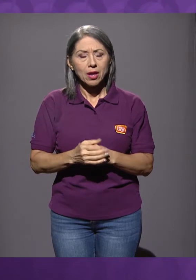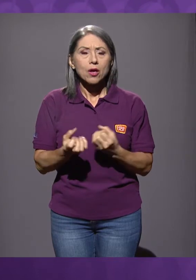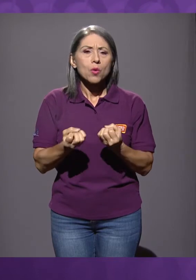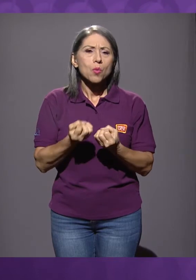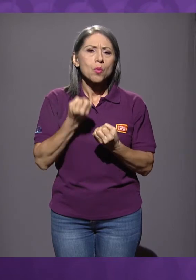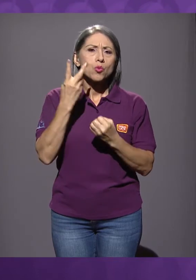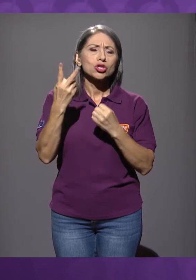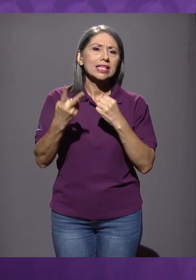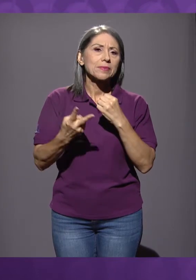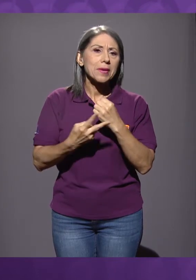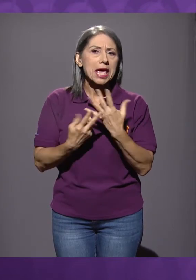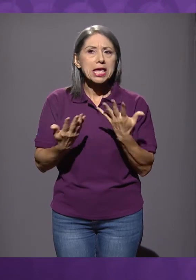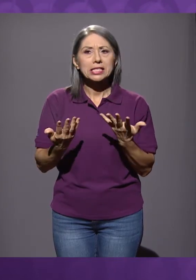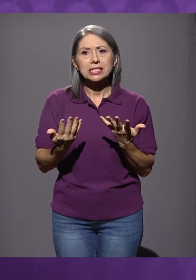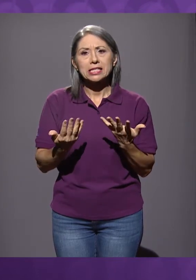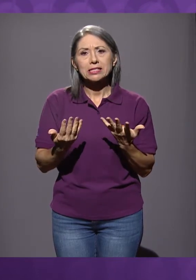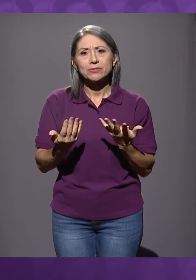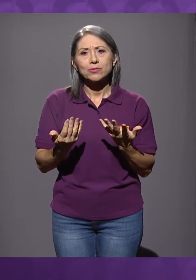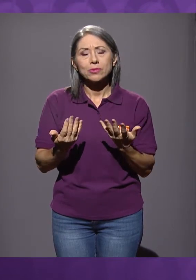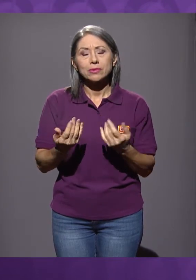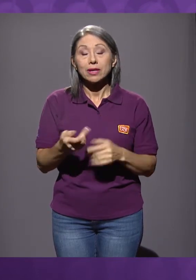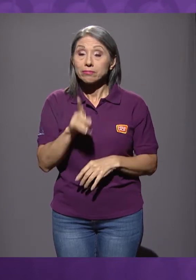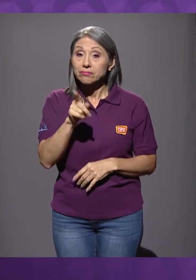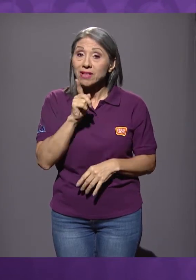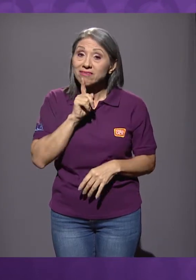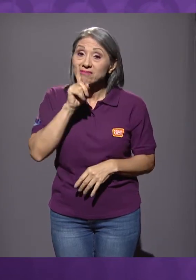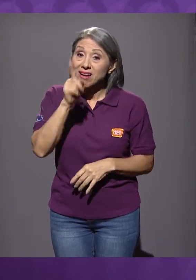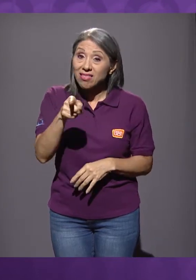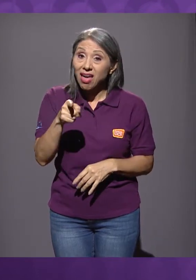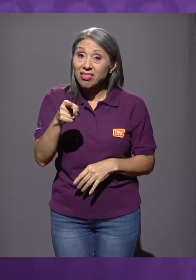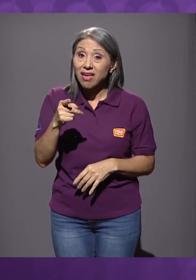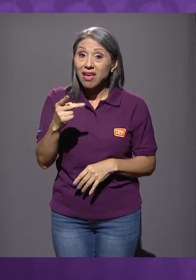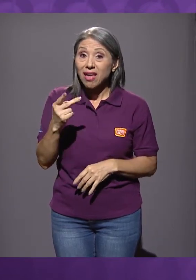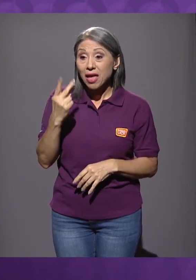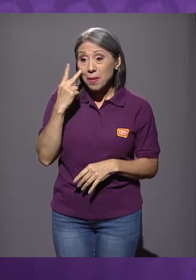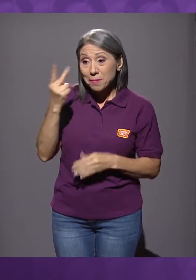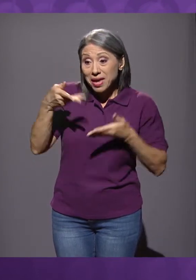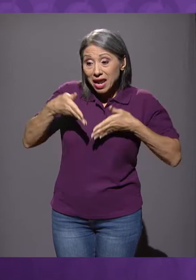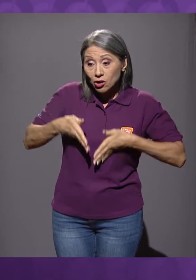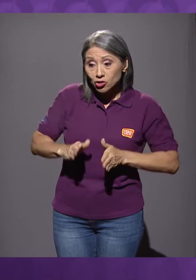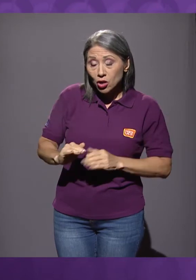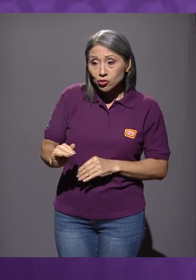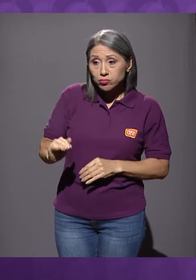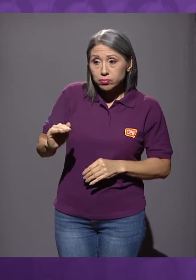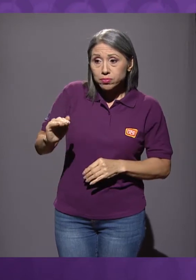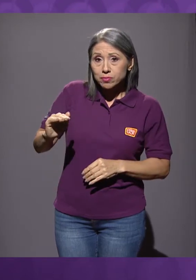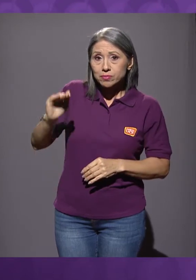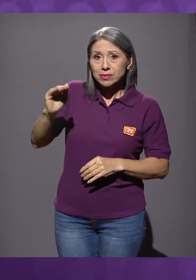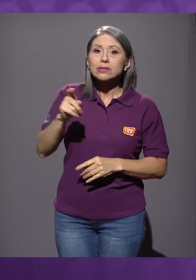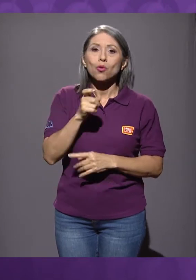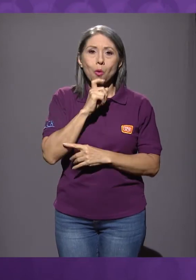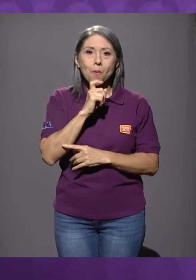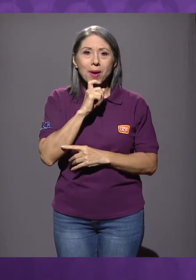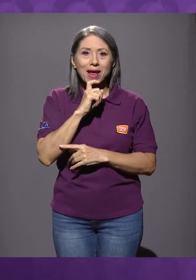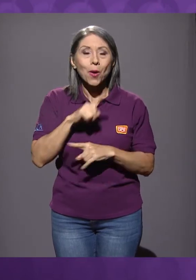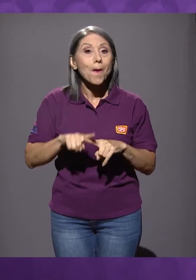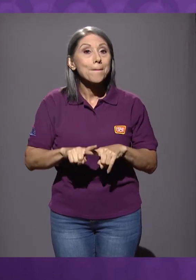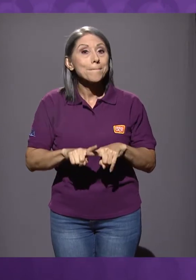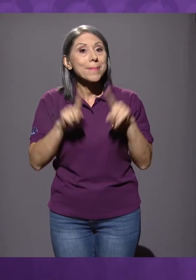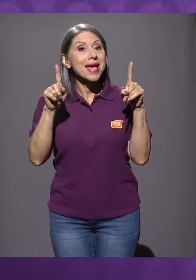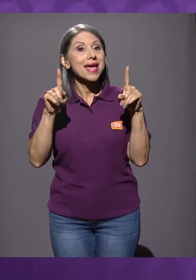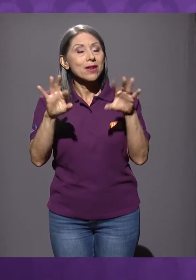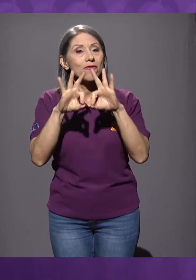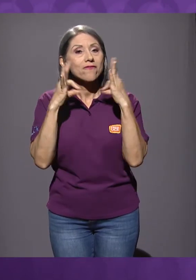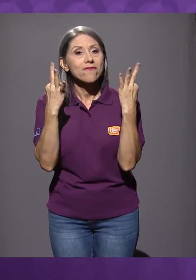veces, ver crecer a los hijos siempre es complejo en cualquier escenario, pero en los escenarios de familias con